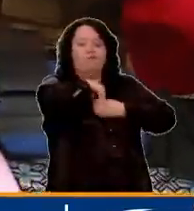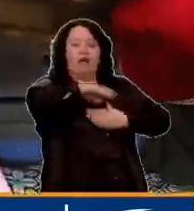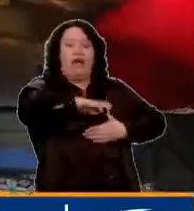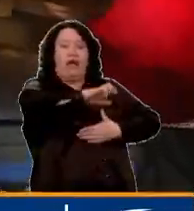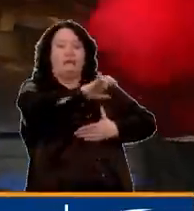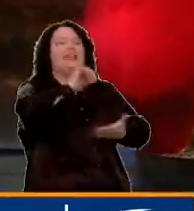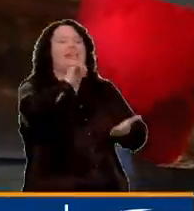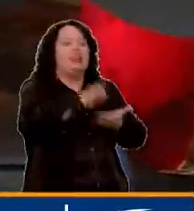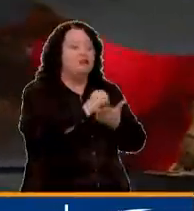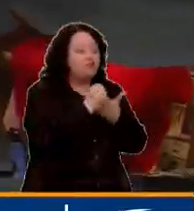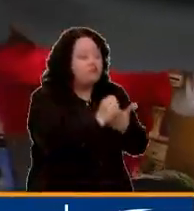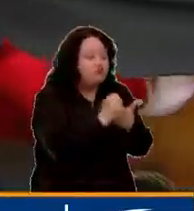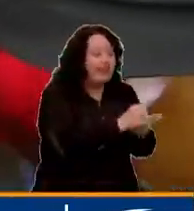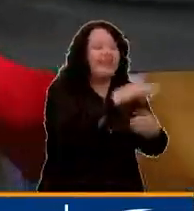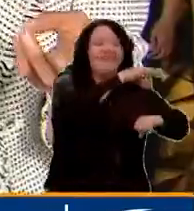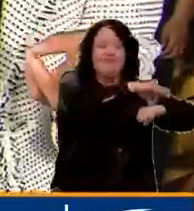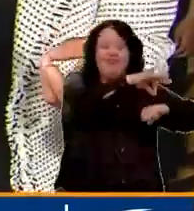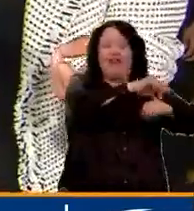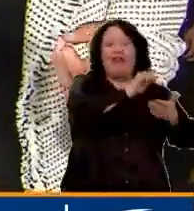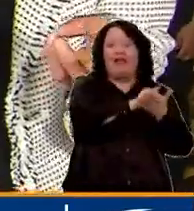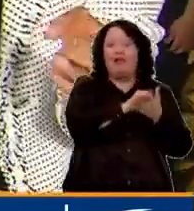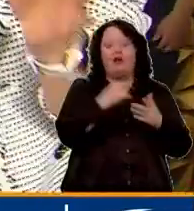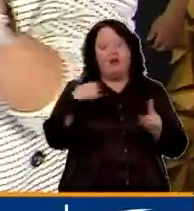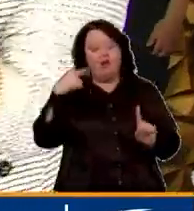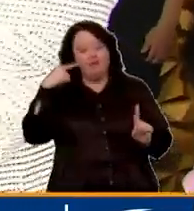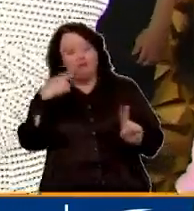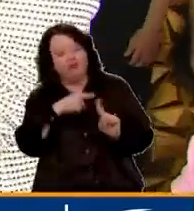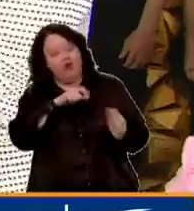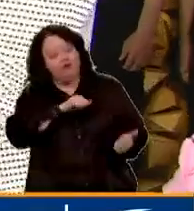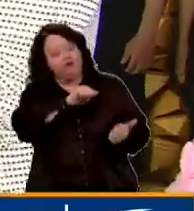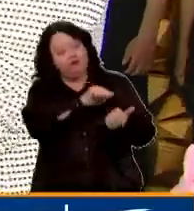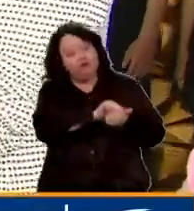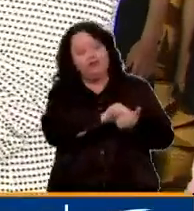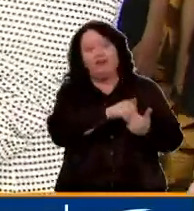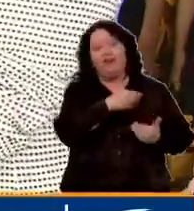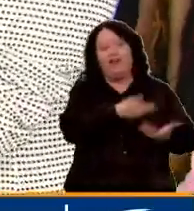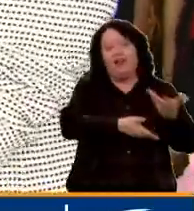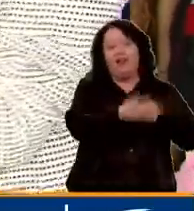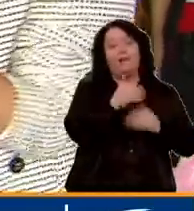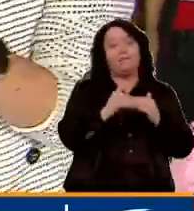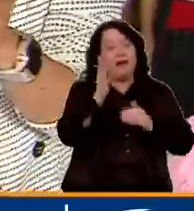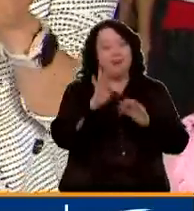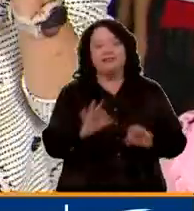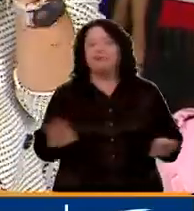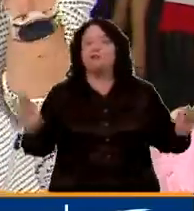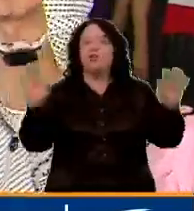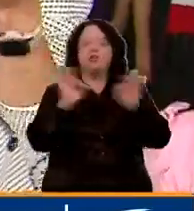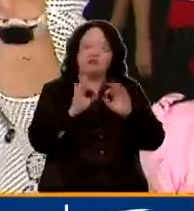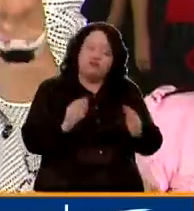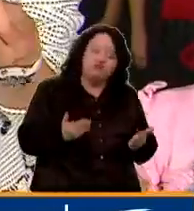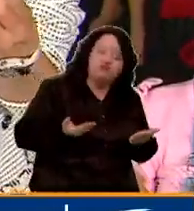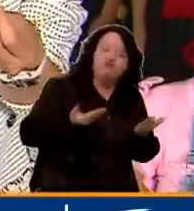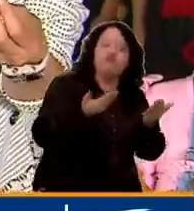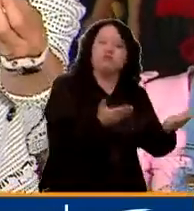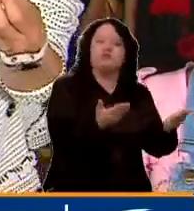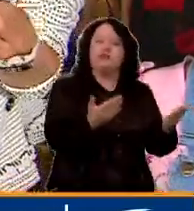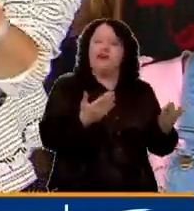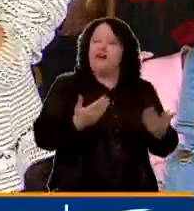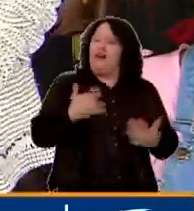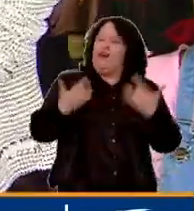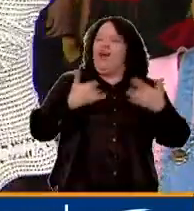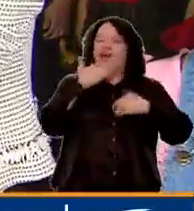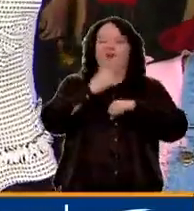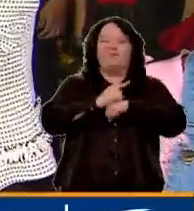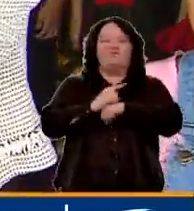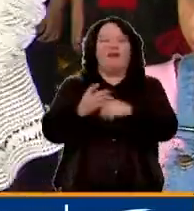Así es que nuestra misión es acompañarlos, pero lo más importante, darles segundos de alegría